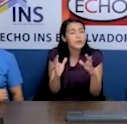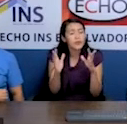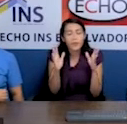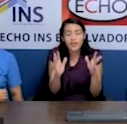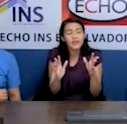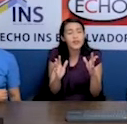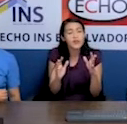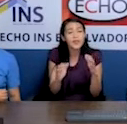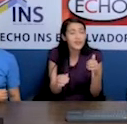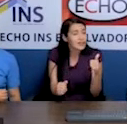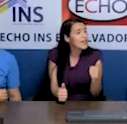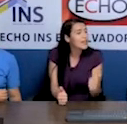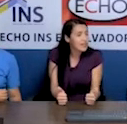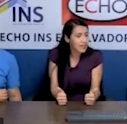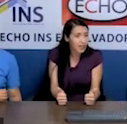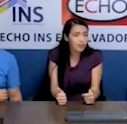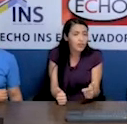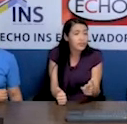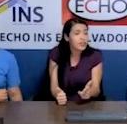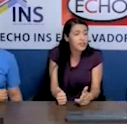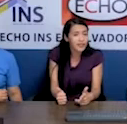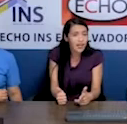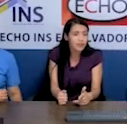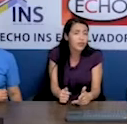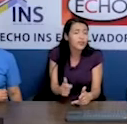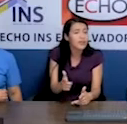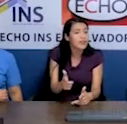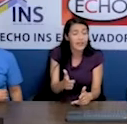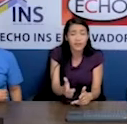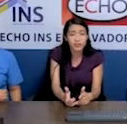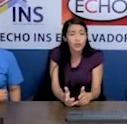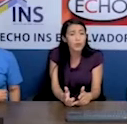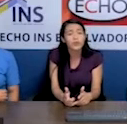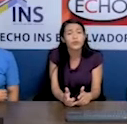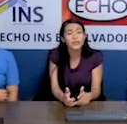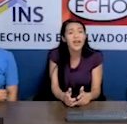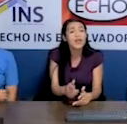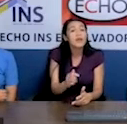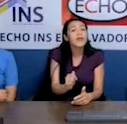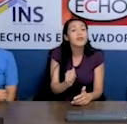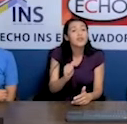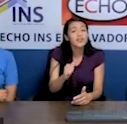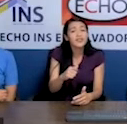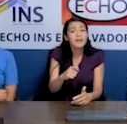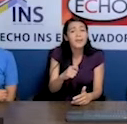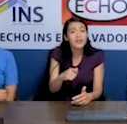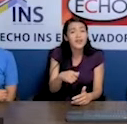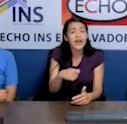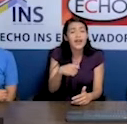empezar, como dije anteriormente, desde la clínica, factores de riesgo, de derivación oportuna, pero